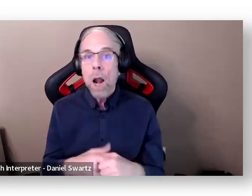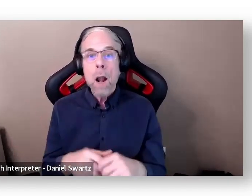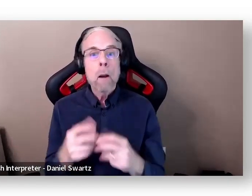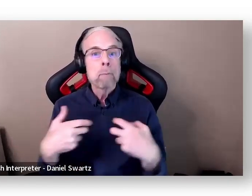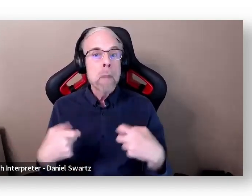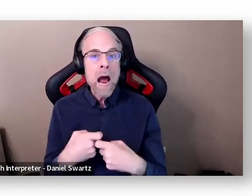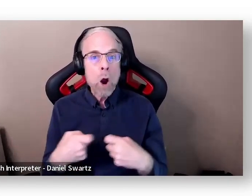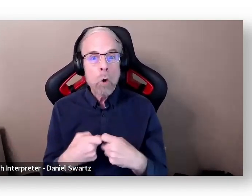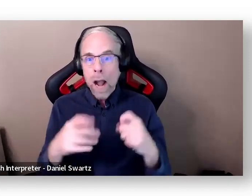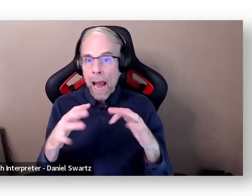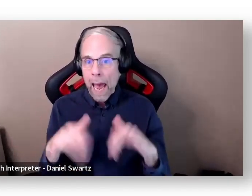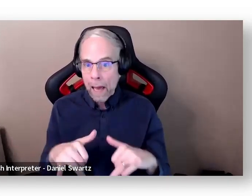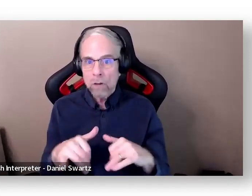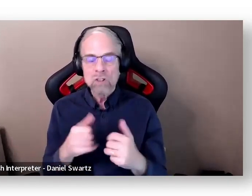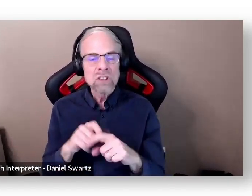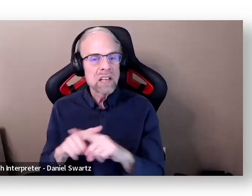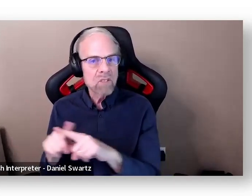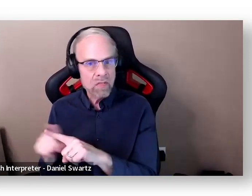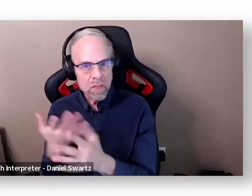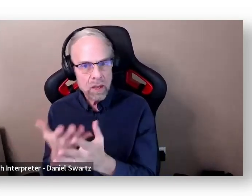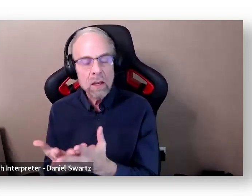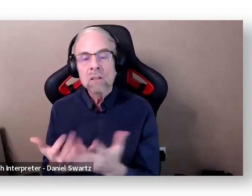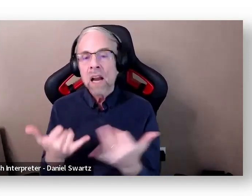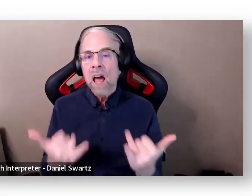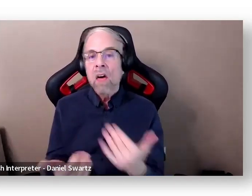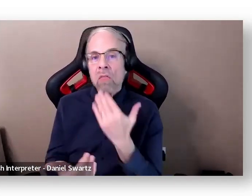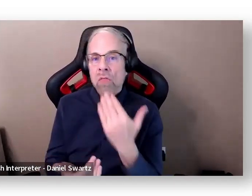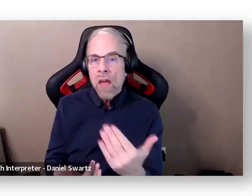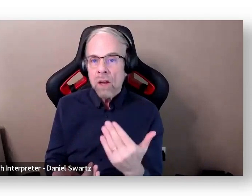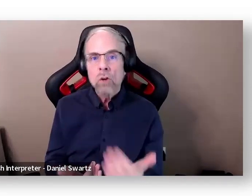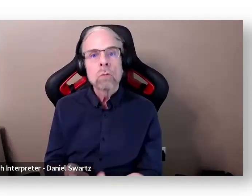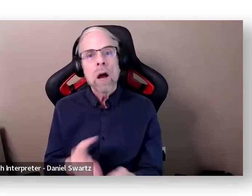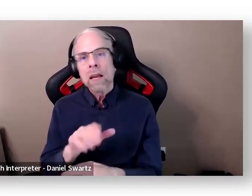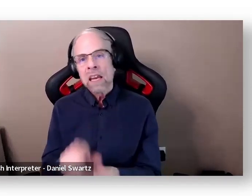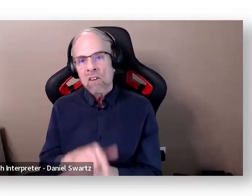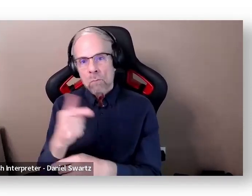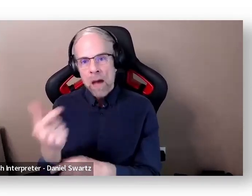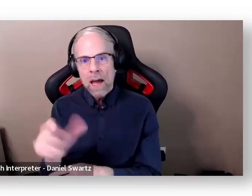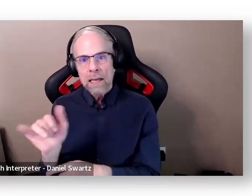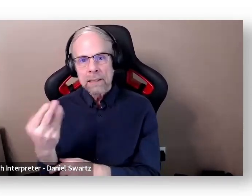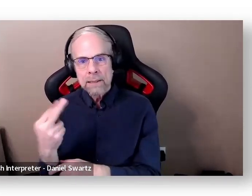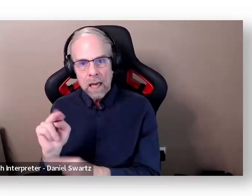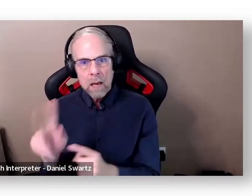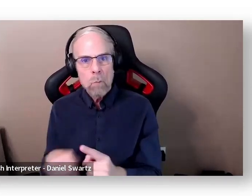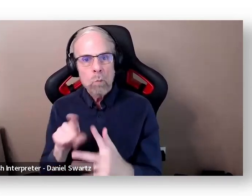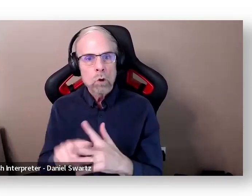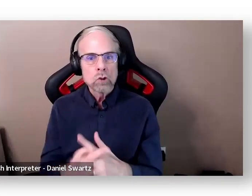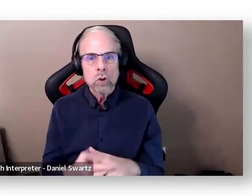después de una tormenta. Entonces, muchas gracias. Se lo voy a pasar a Simon.